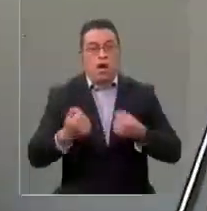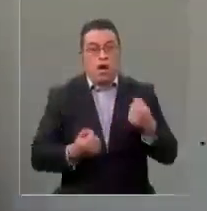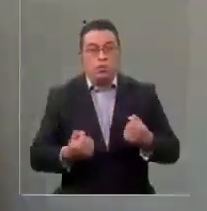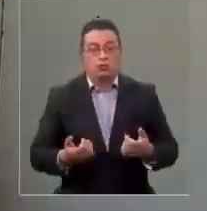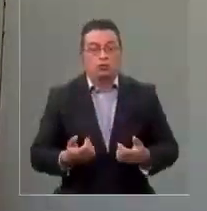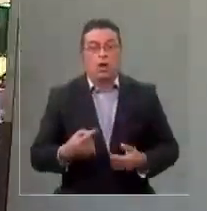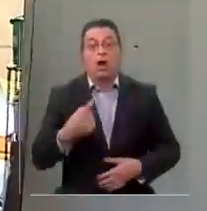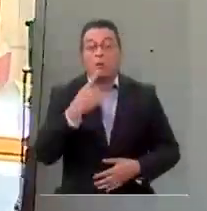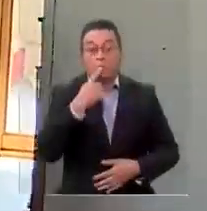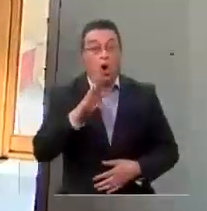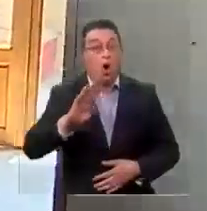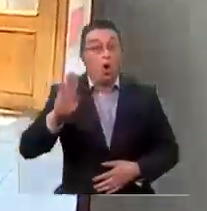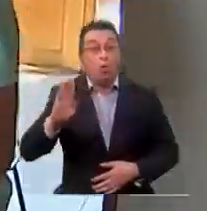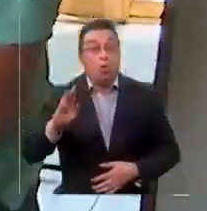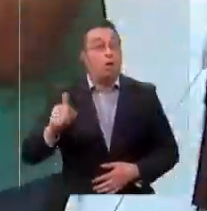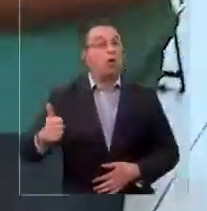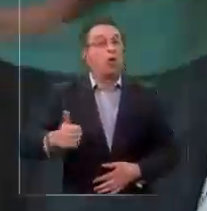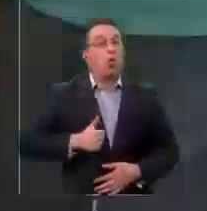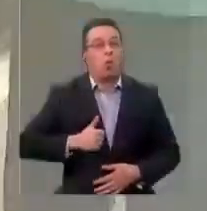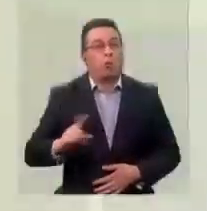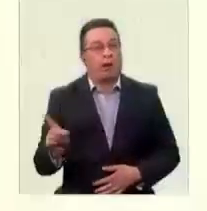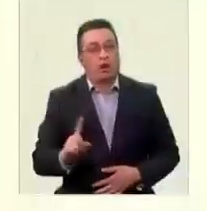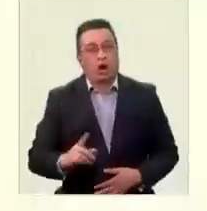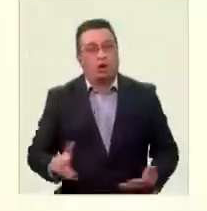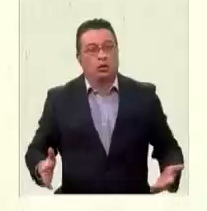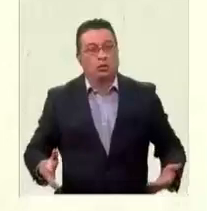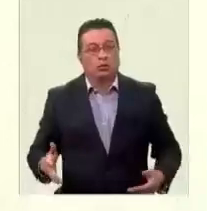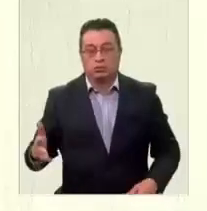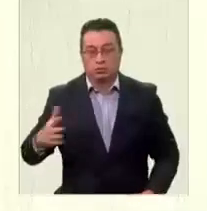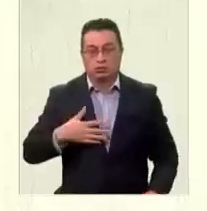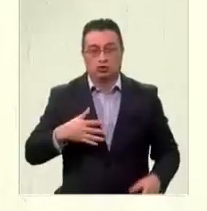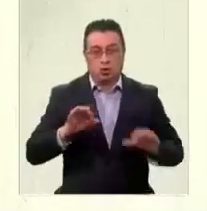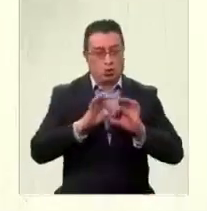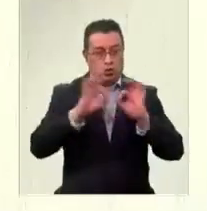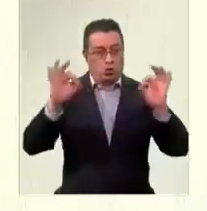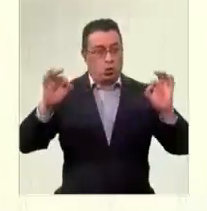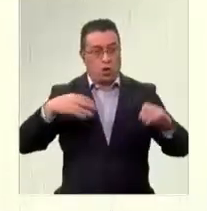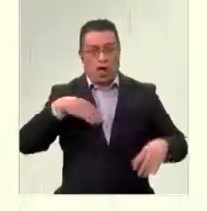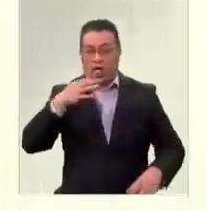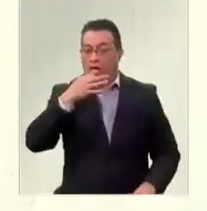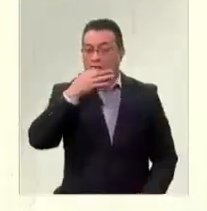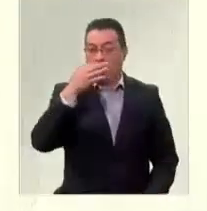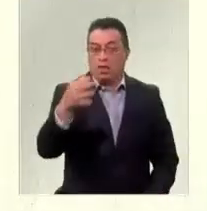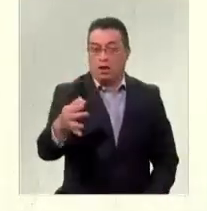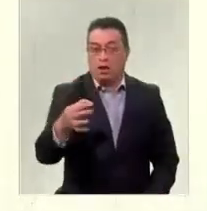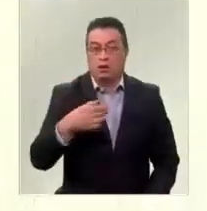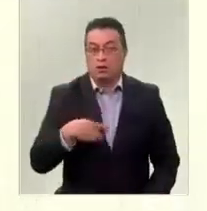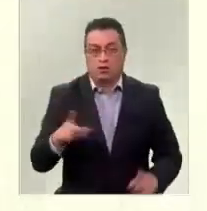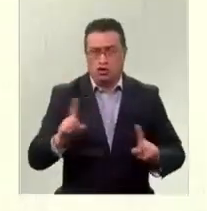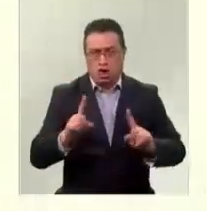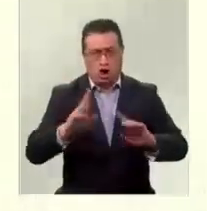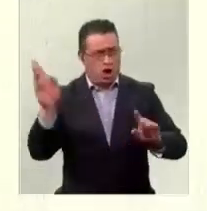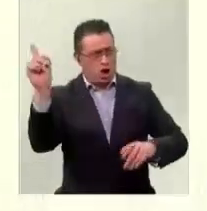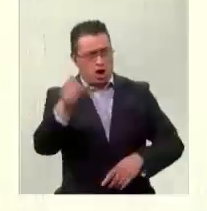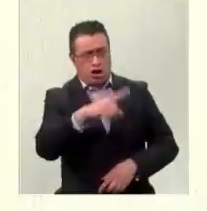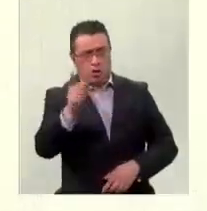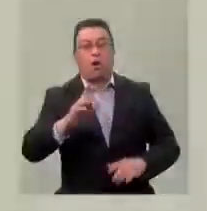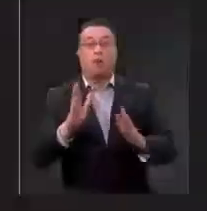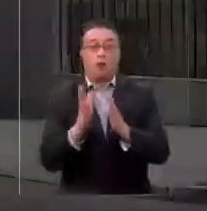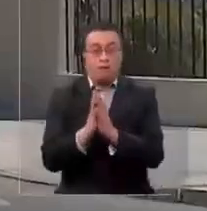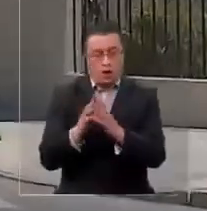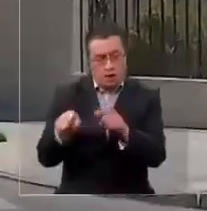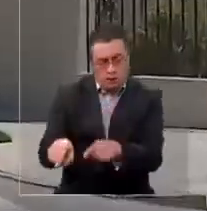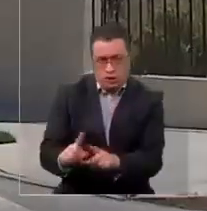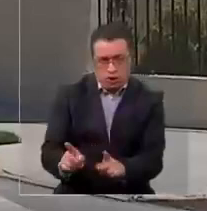los compromisos no se cumplieron. Yo en ningún momento les dije que no lo hicieran. Les dije que por favor aquí